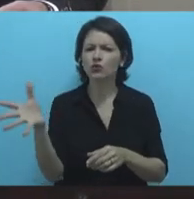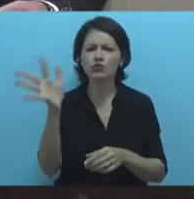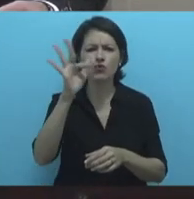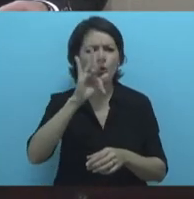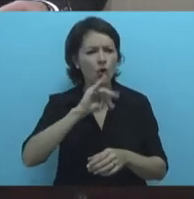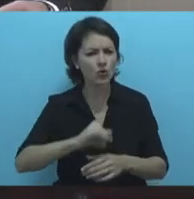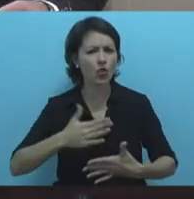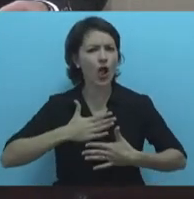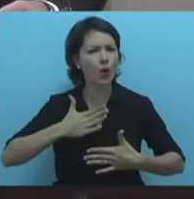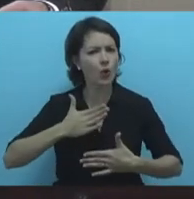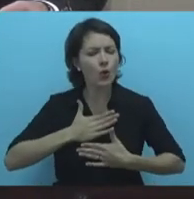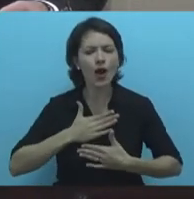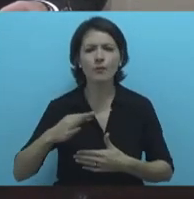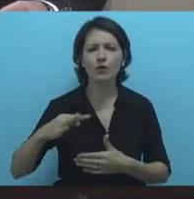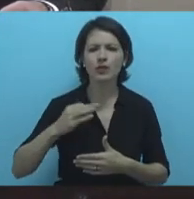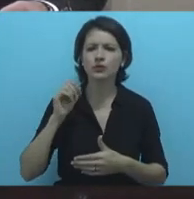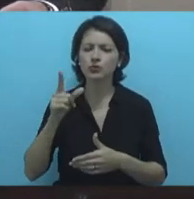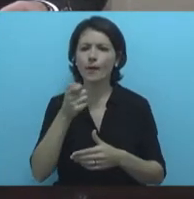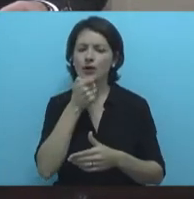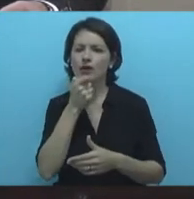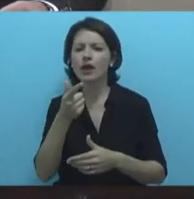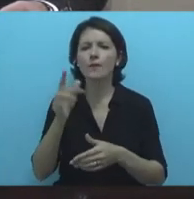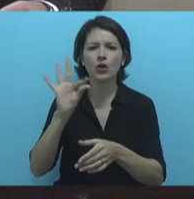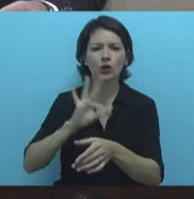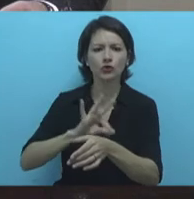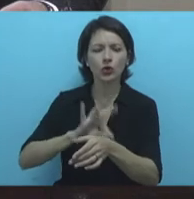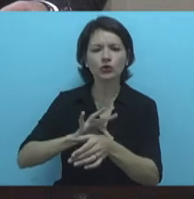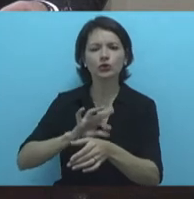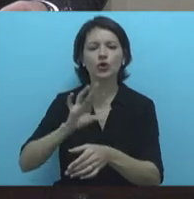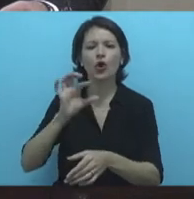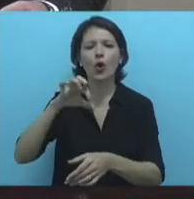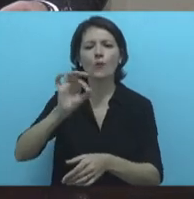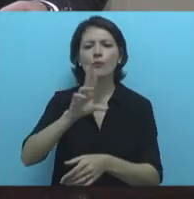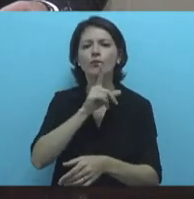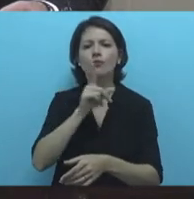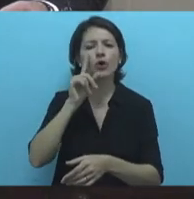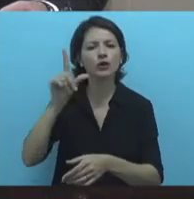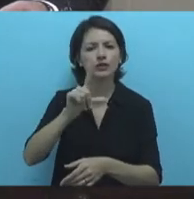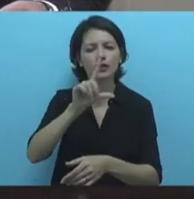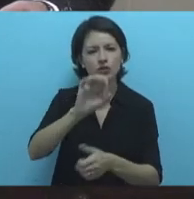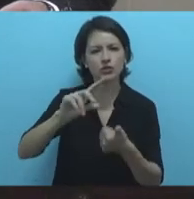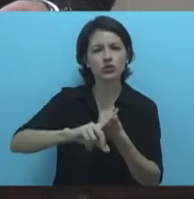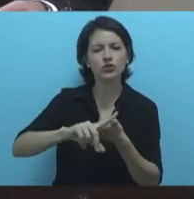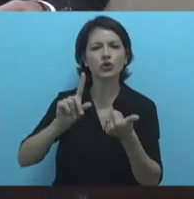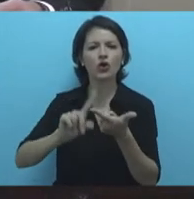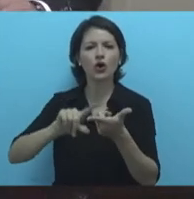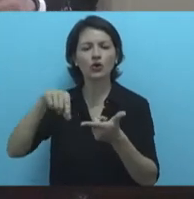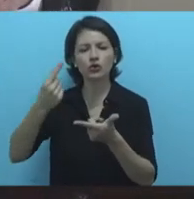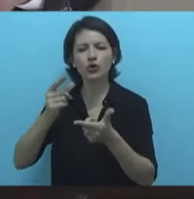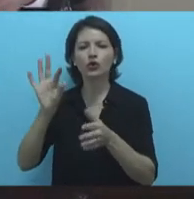salud y hasta su vida como fue el caso de los señores doctores josé ramón portillo y ricardo plácido se